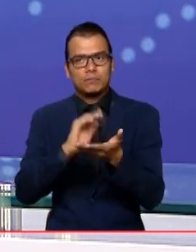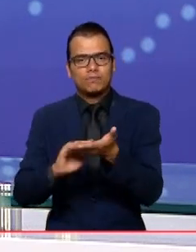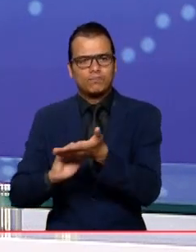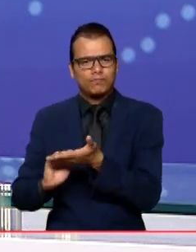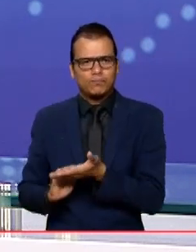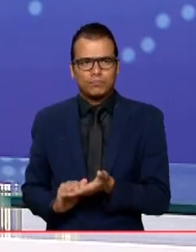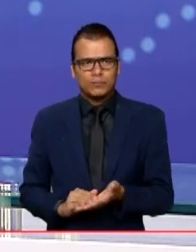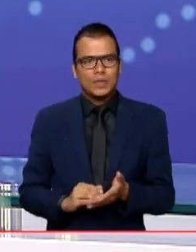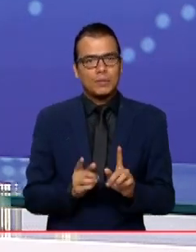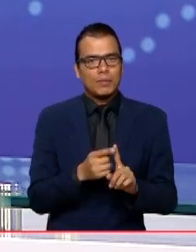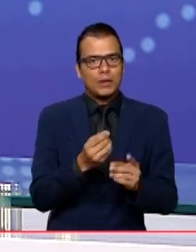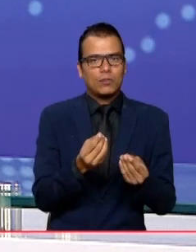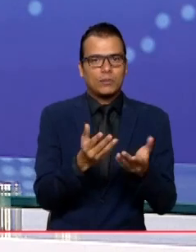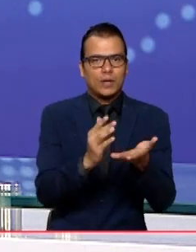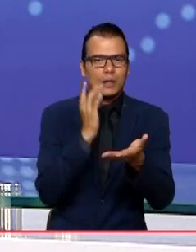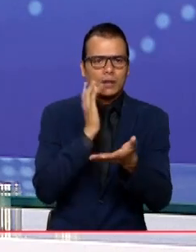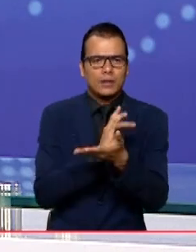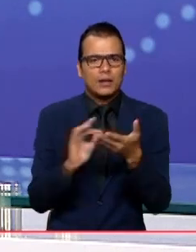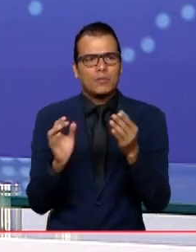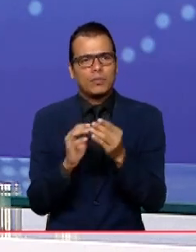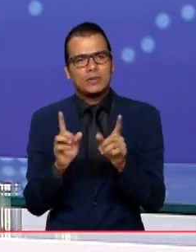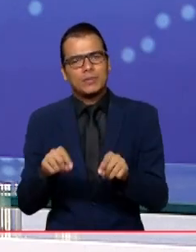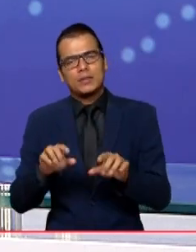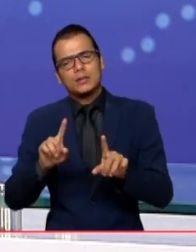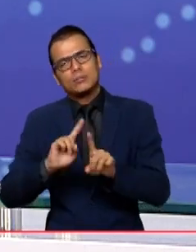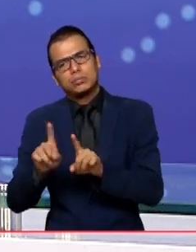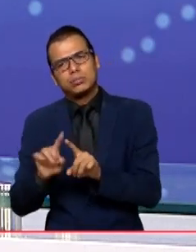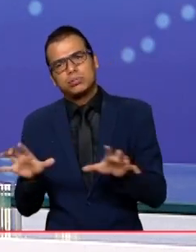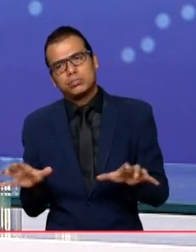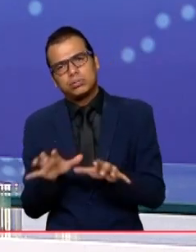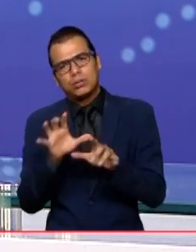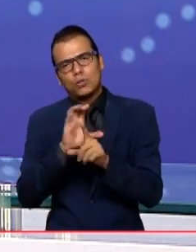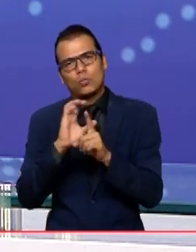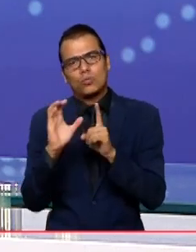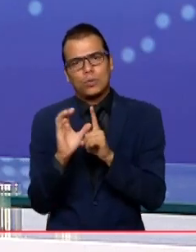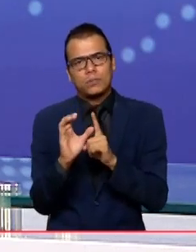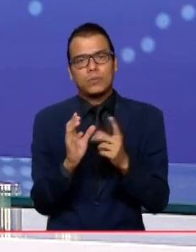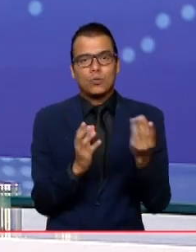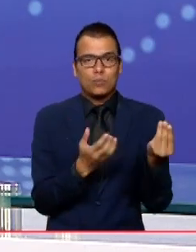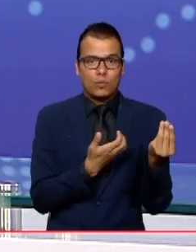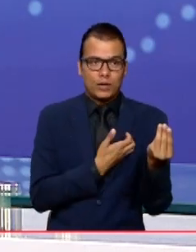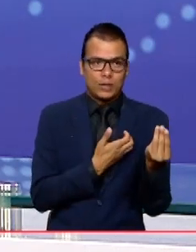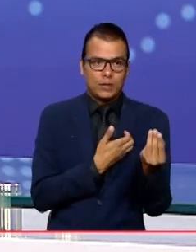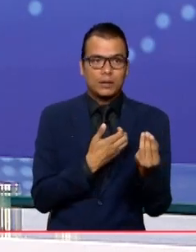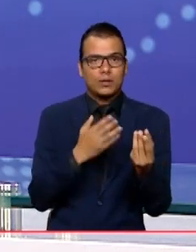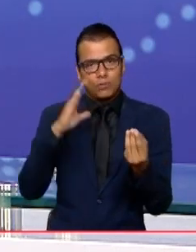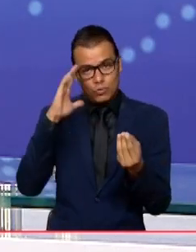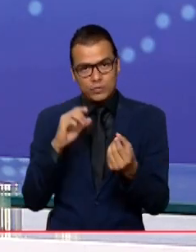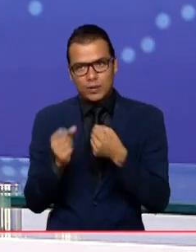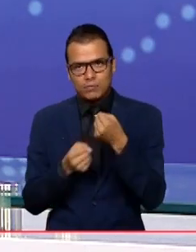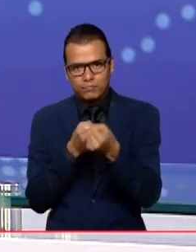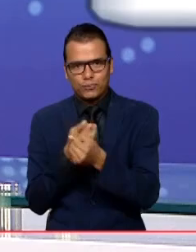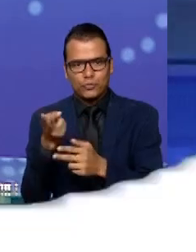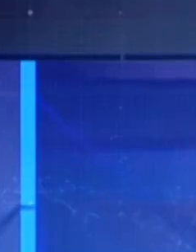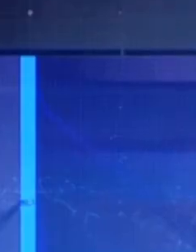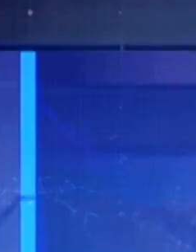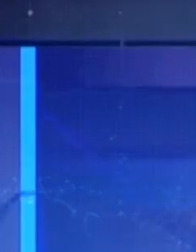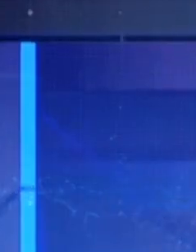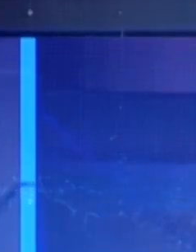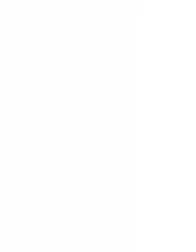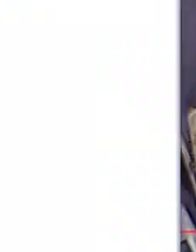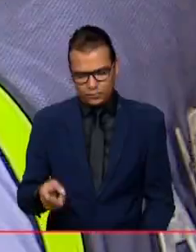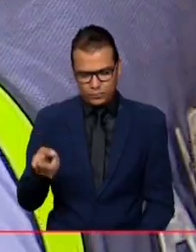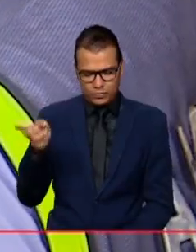desde jornadas de limpieza hasta actividades culturales y con acompañamiento de la alcaldía y policía.